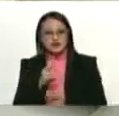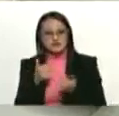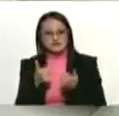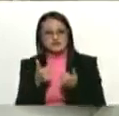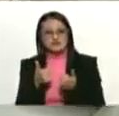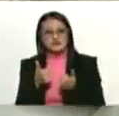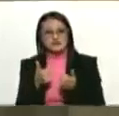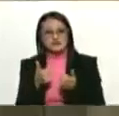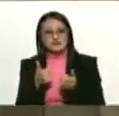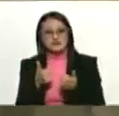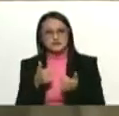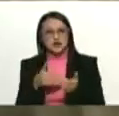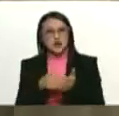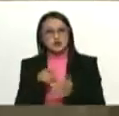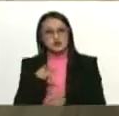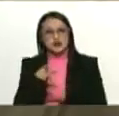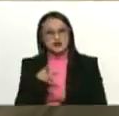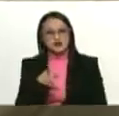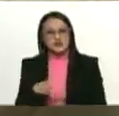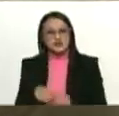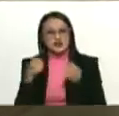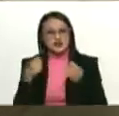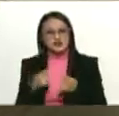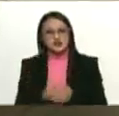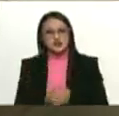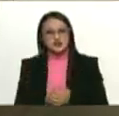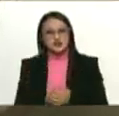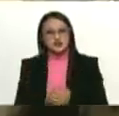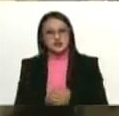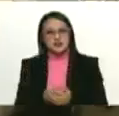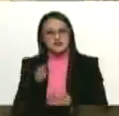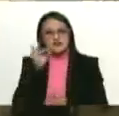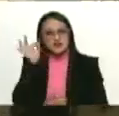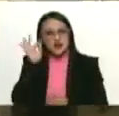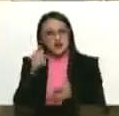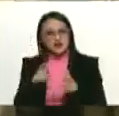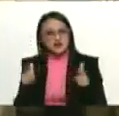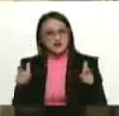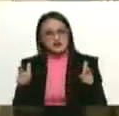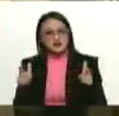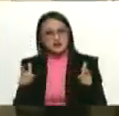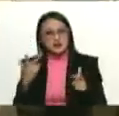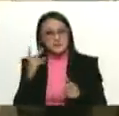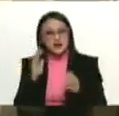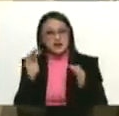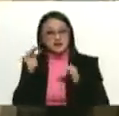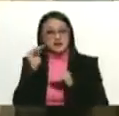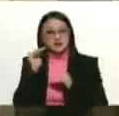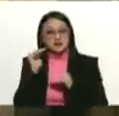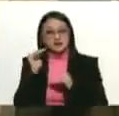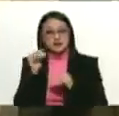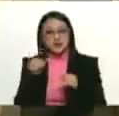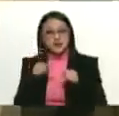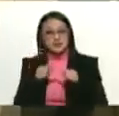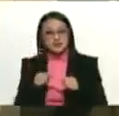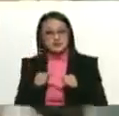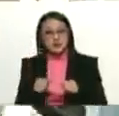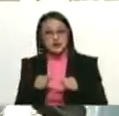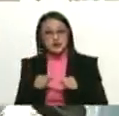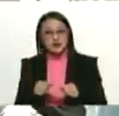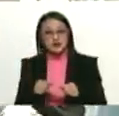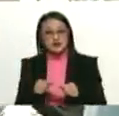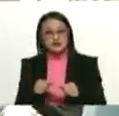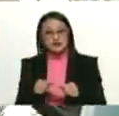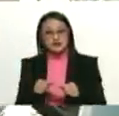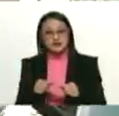efectiva contra este flagelo. Una macrofiscalía para la atención permanente,